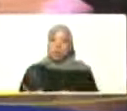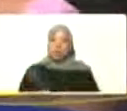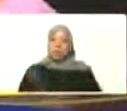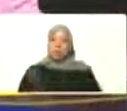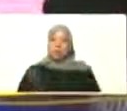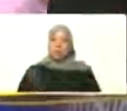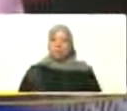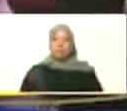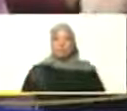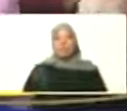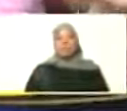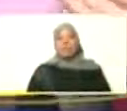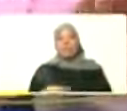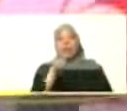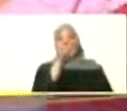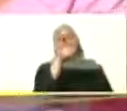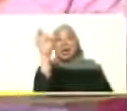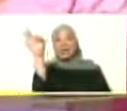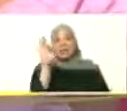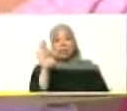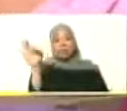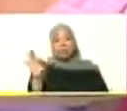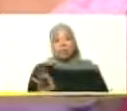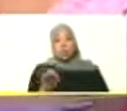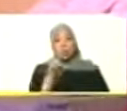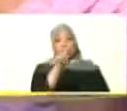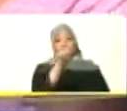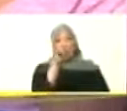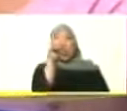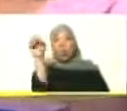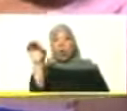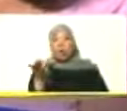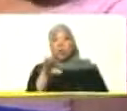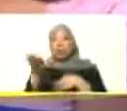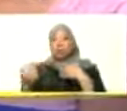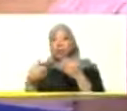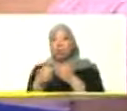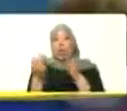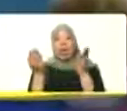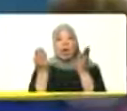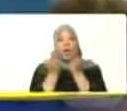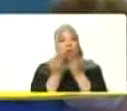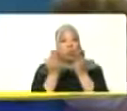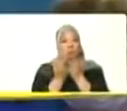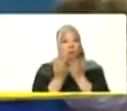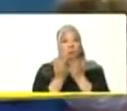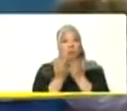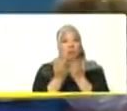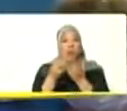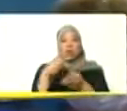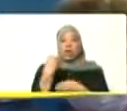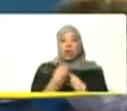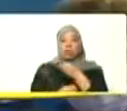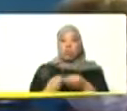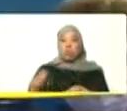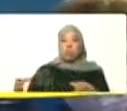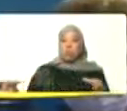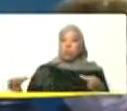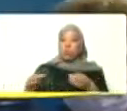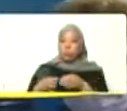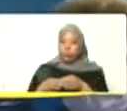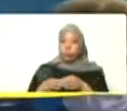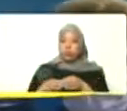al 100%. Todas las instituciones educativas públicas han instalado, han